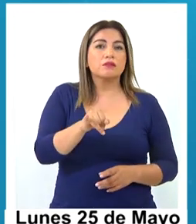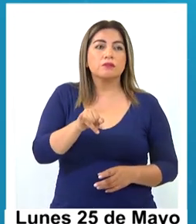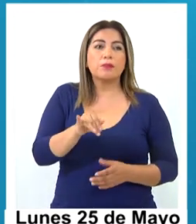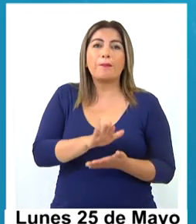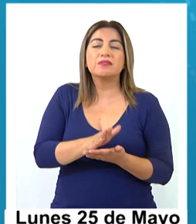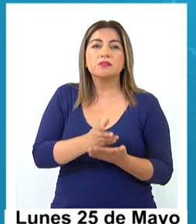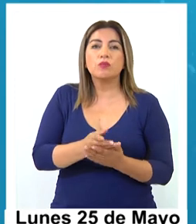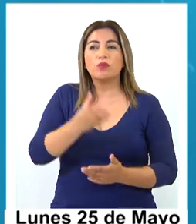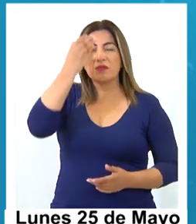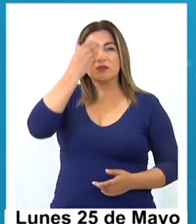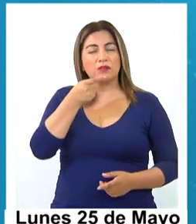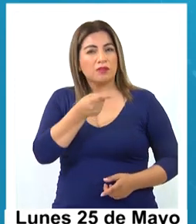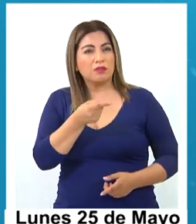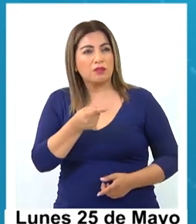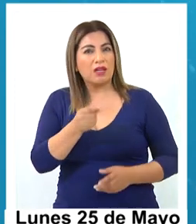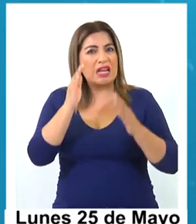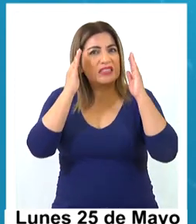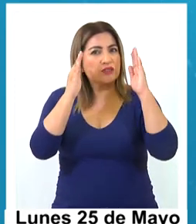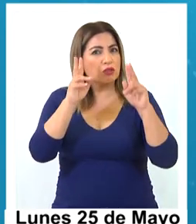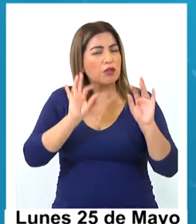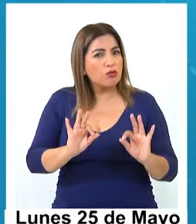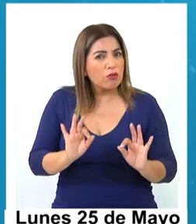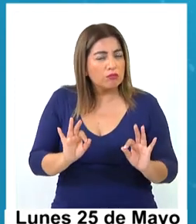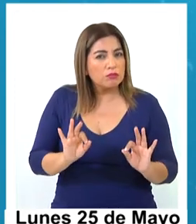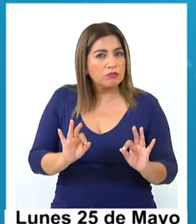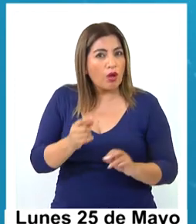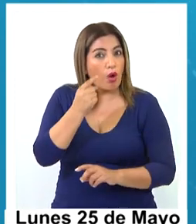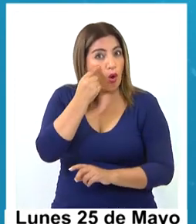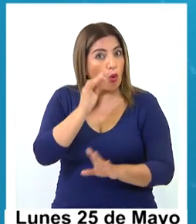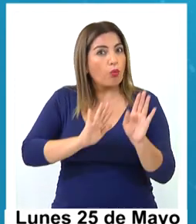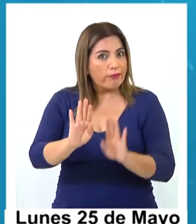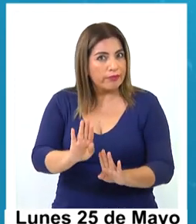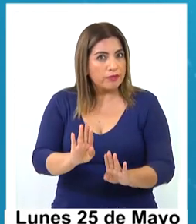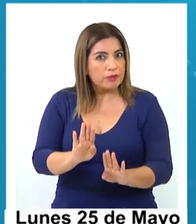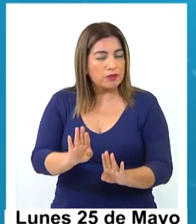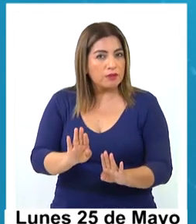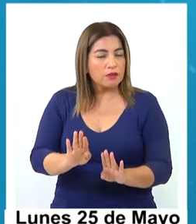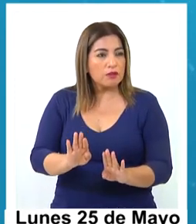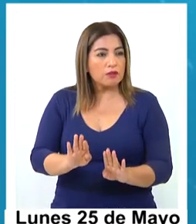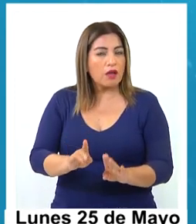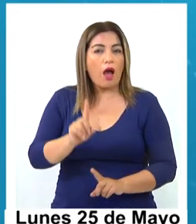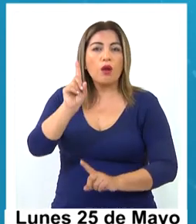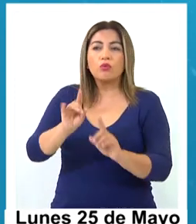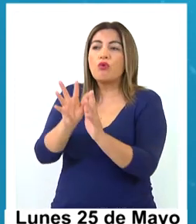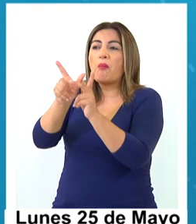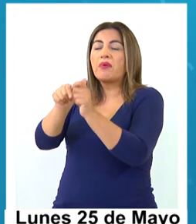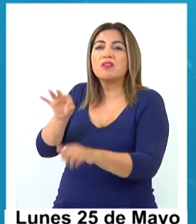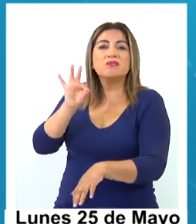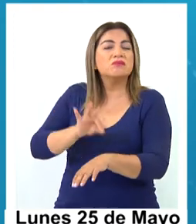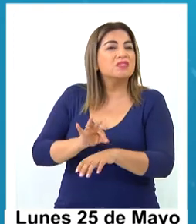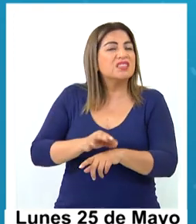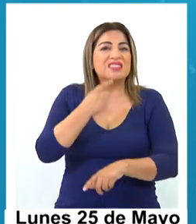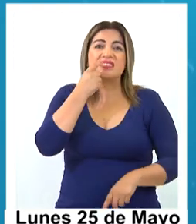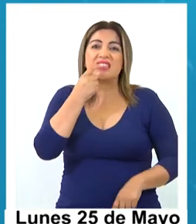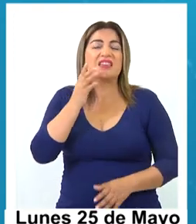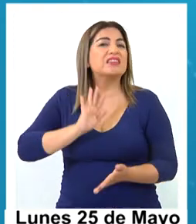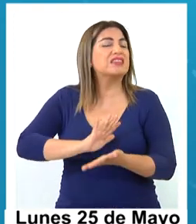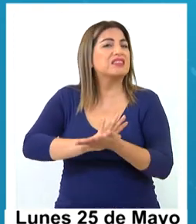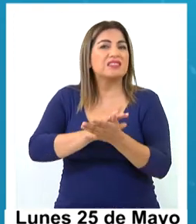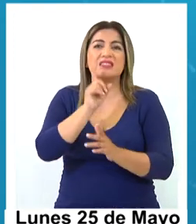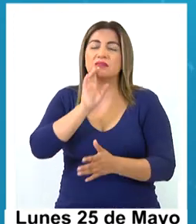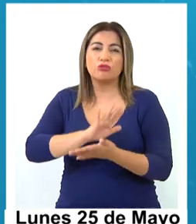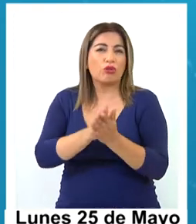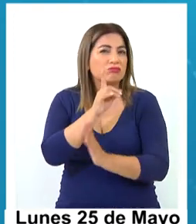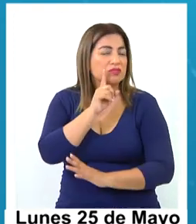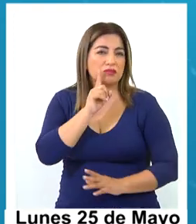entonces si el paciente ve que en la atención es súper normal ojo ahí ya pero si los colegas en general tos están tomando